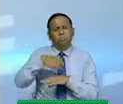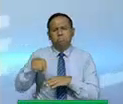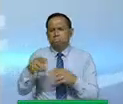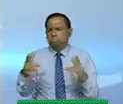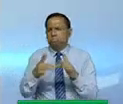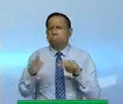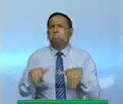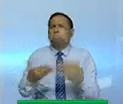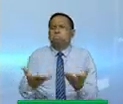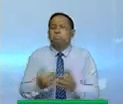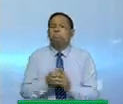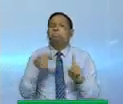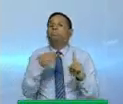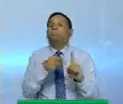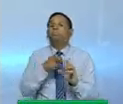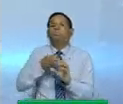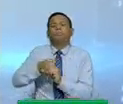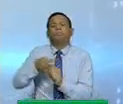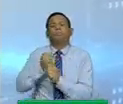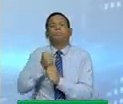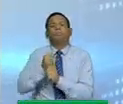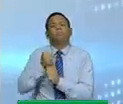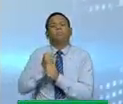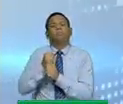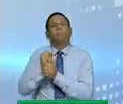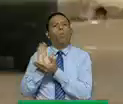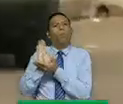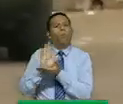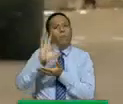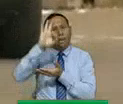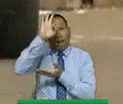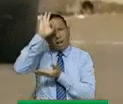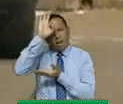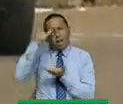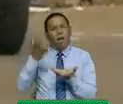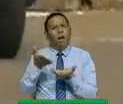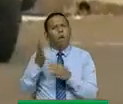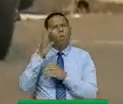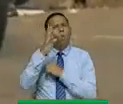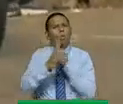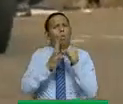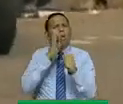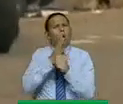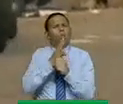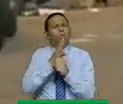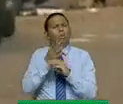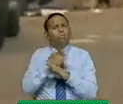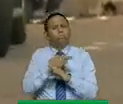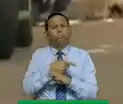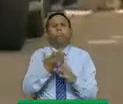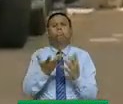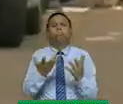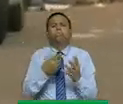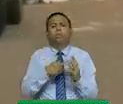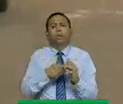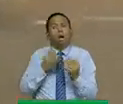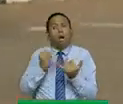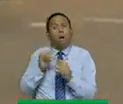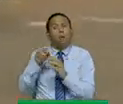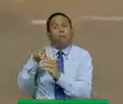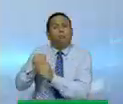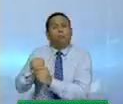en el hospital desde hace 4 años, en el cual por ahora permanece bajo pronóstico